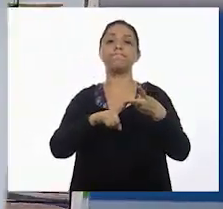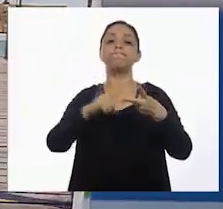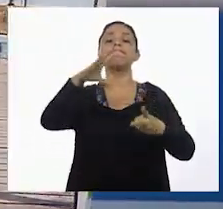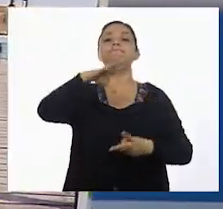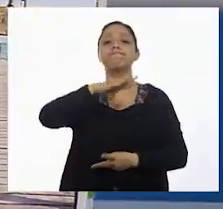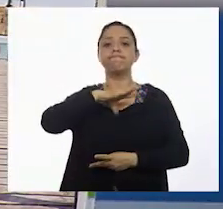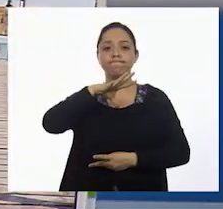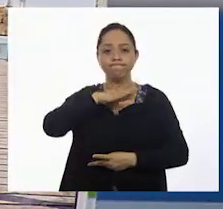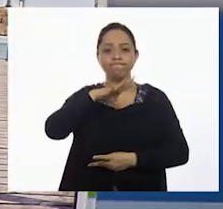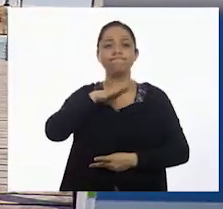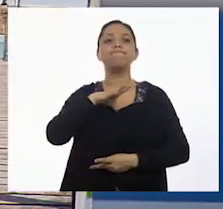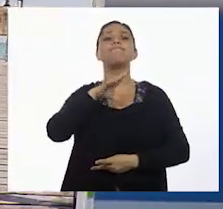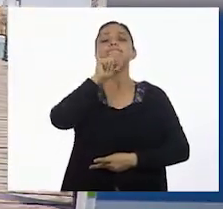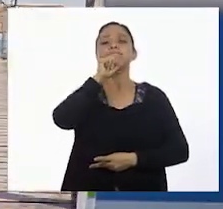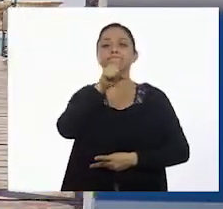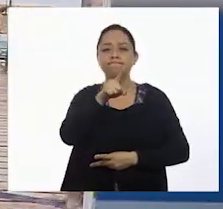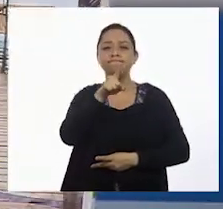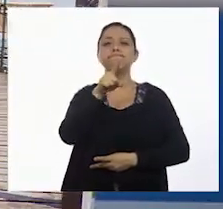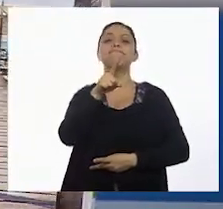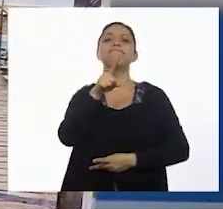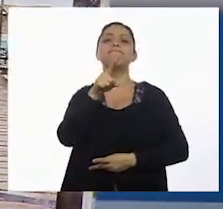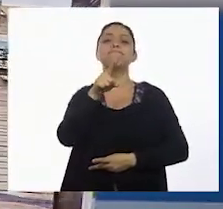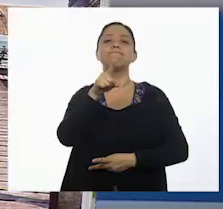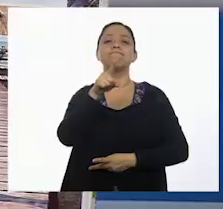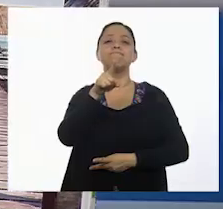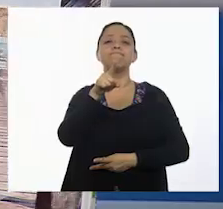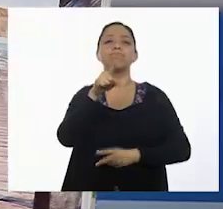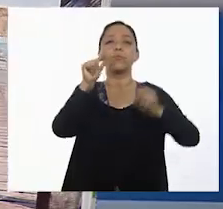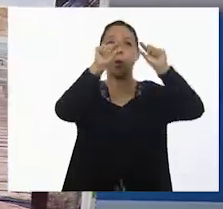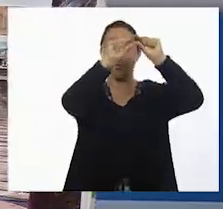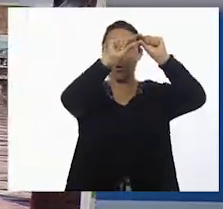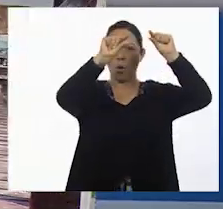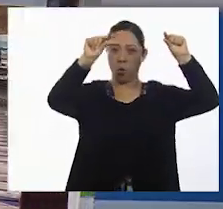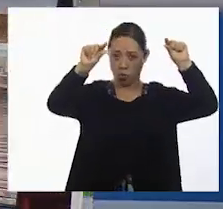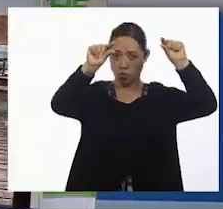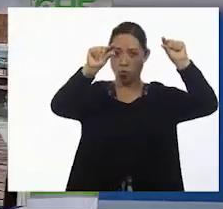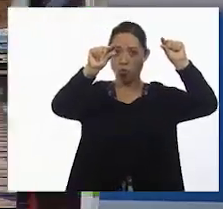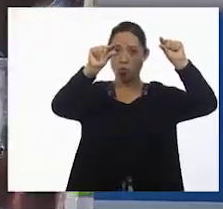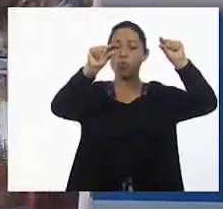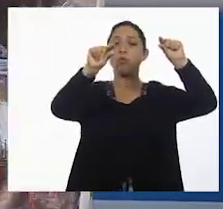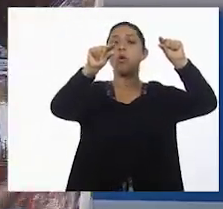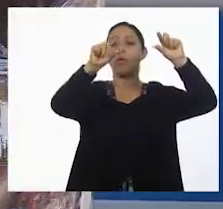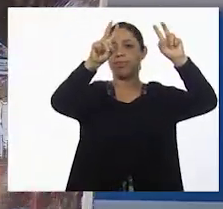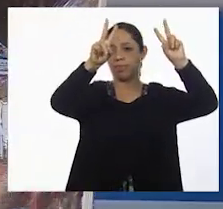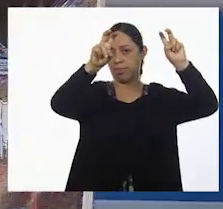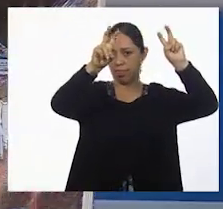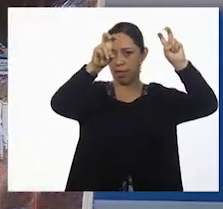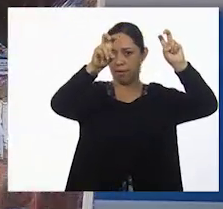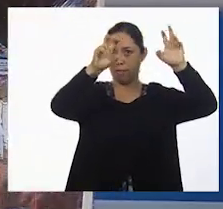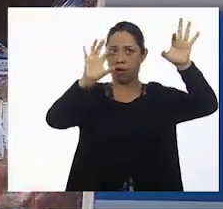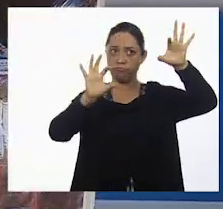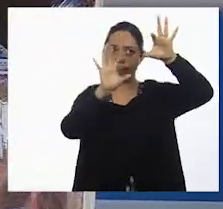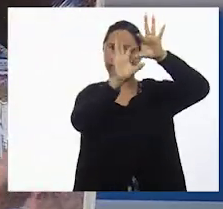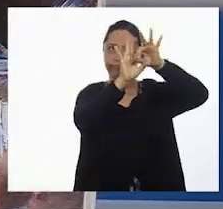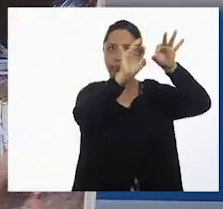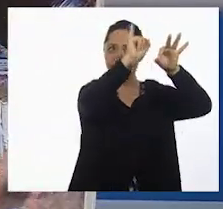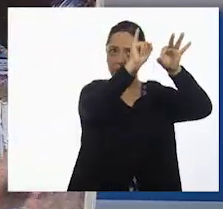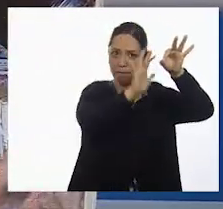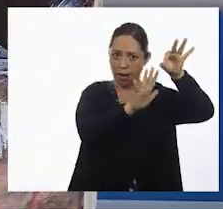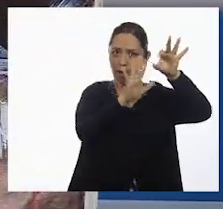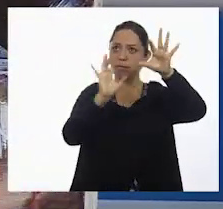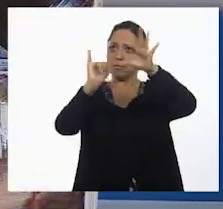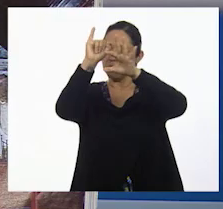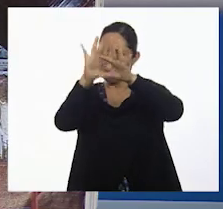tenemos también aquí acompañada cada subtítulo con sus imágenes. Sí. Aquí lo podemos ver y son también de